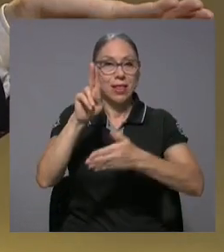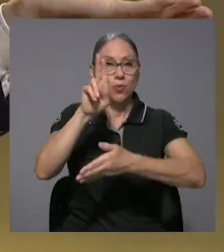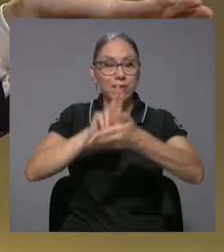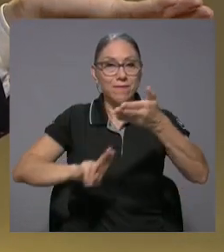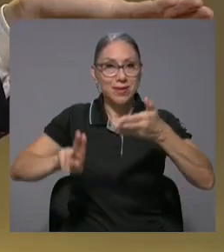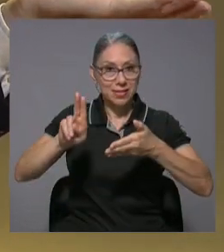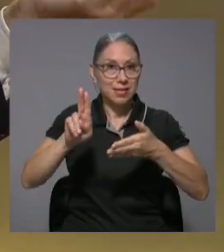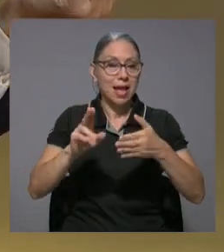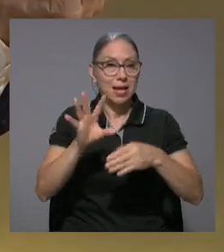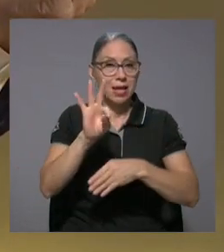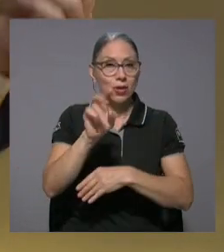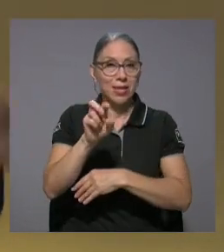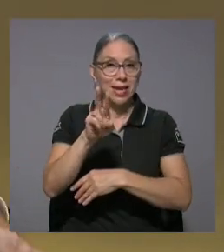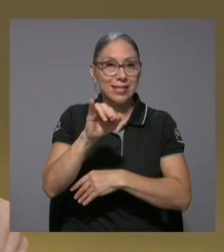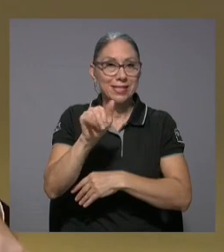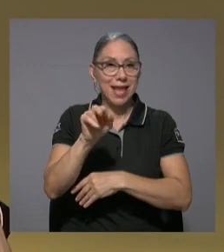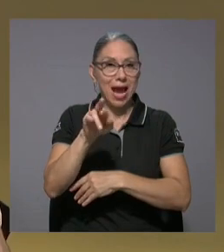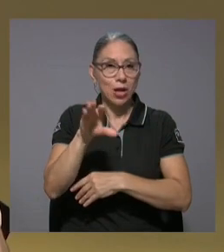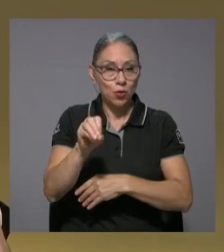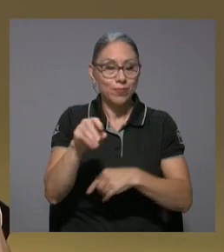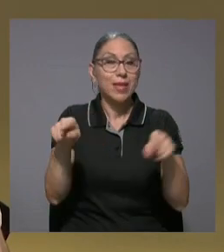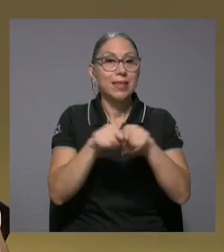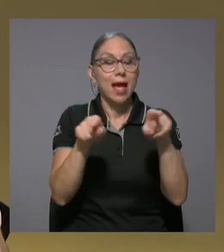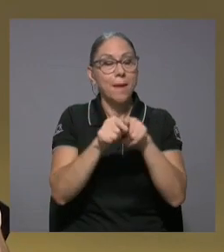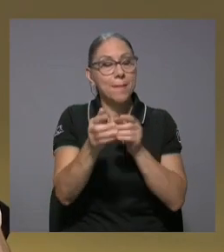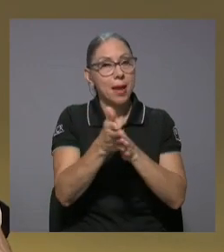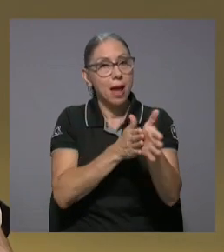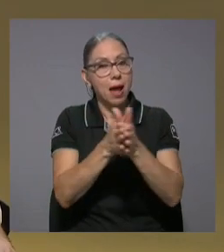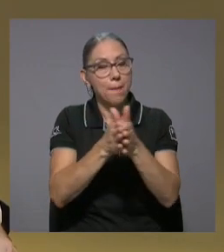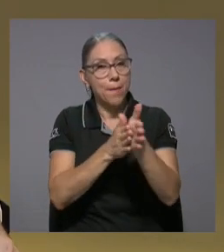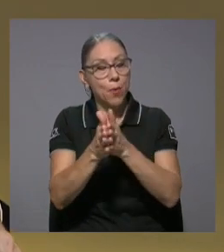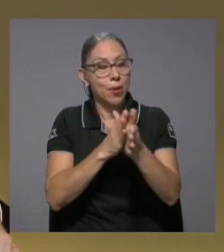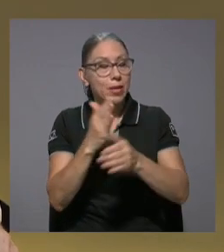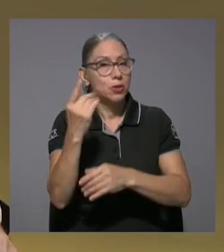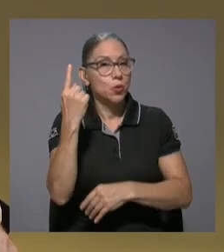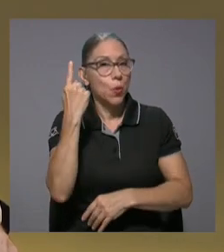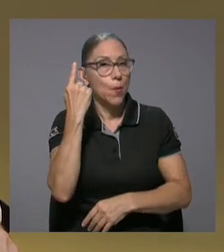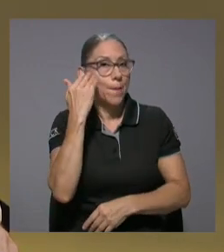también aprovecho para saludar y